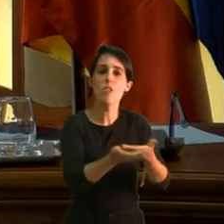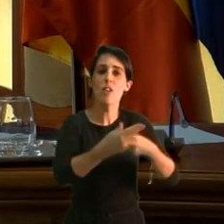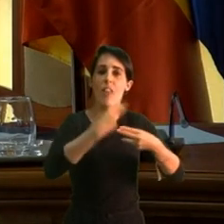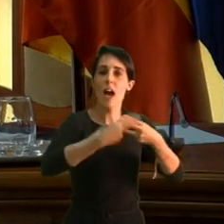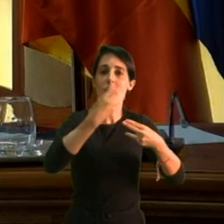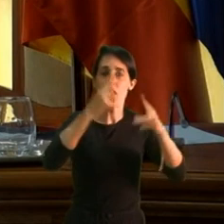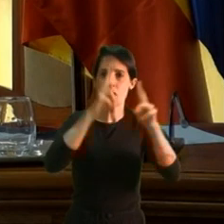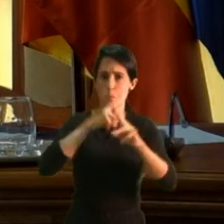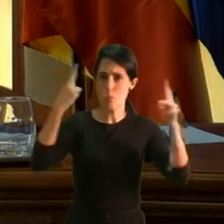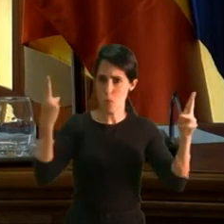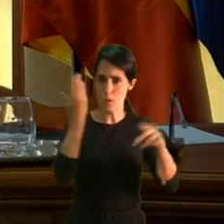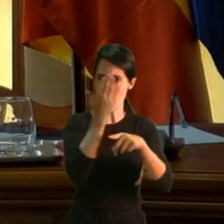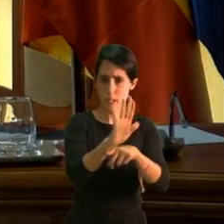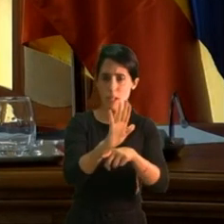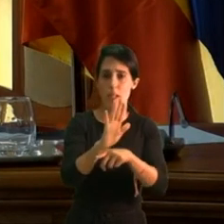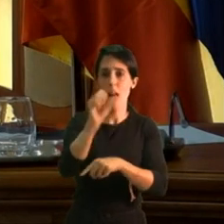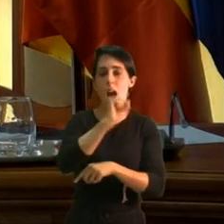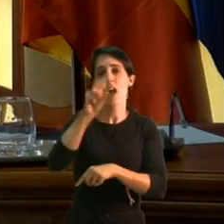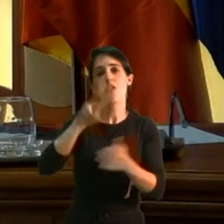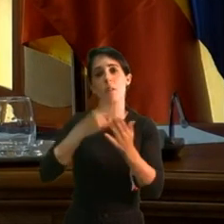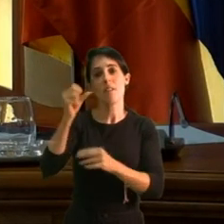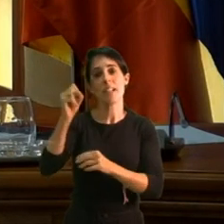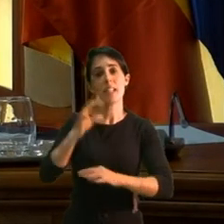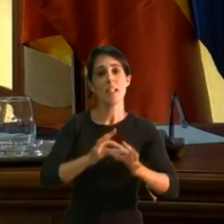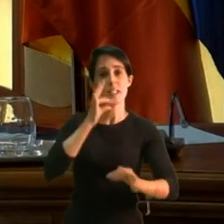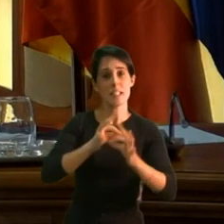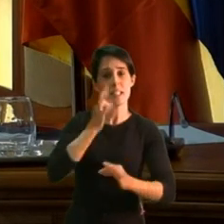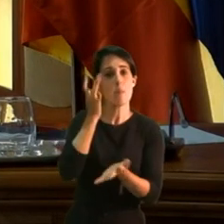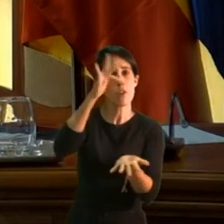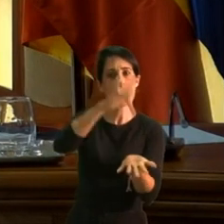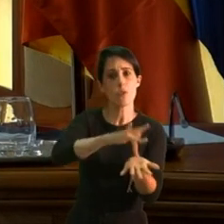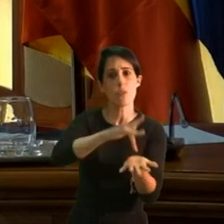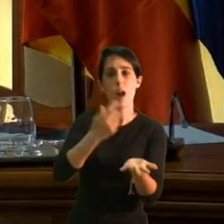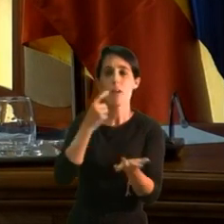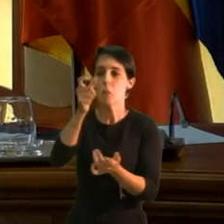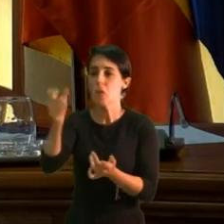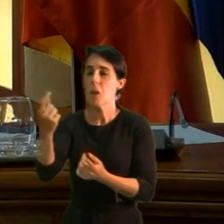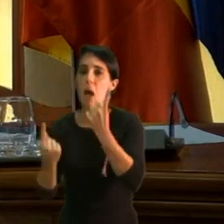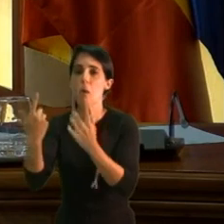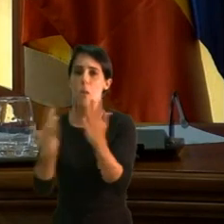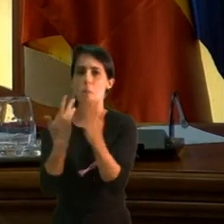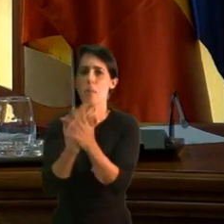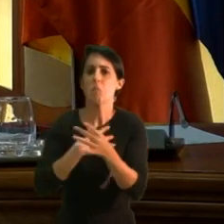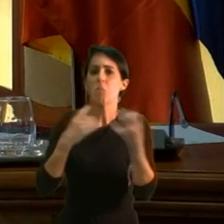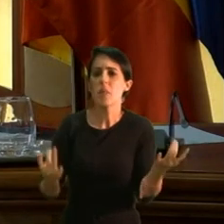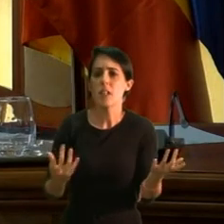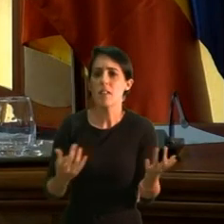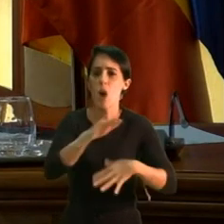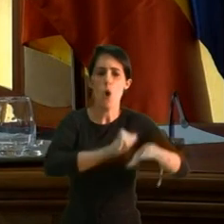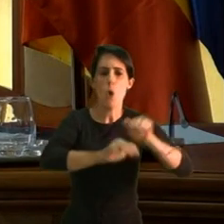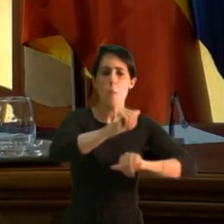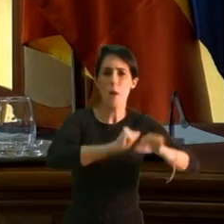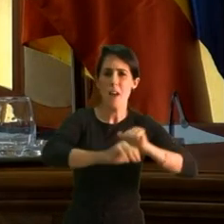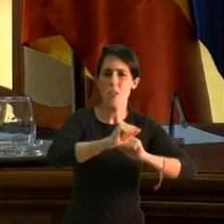esta institución en septiembre del año 2020, porque que alguien me lo explique, ¿no? Cómo es posible sacar una convocatoria